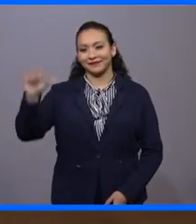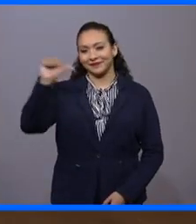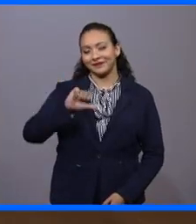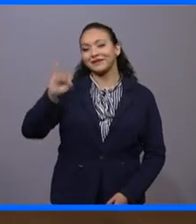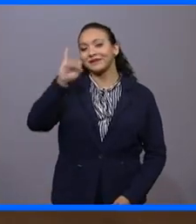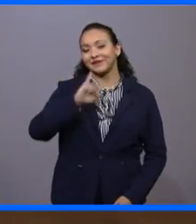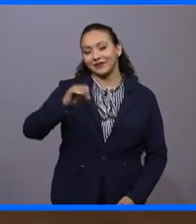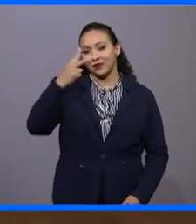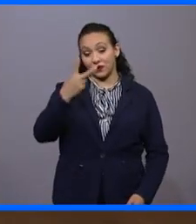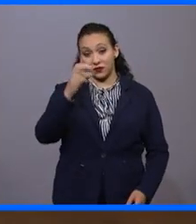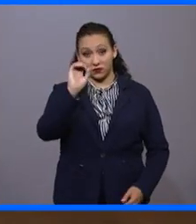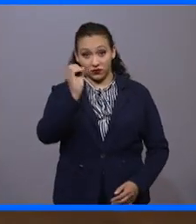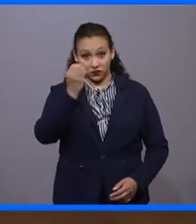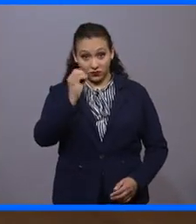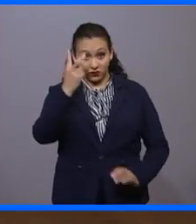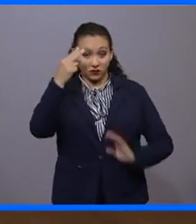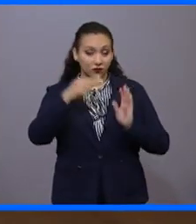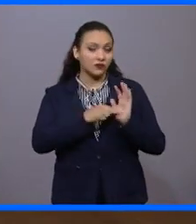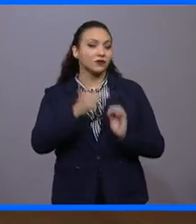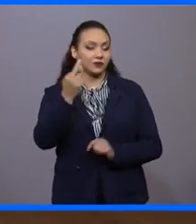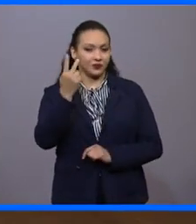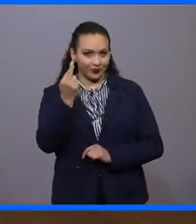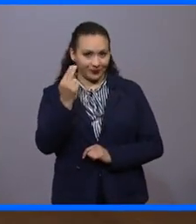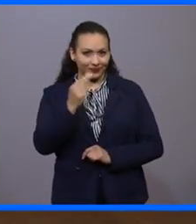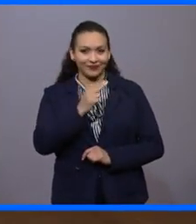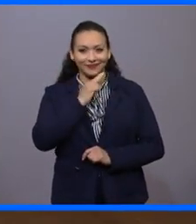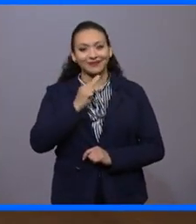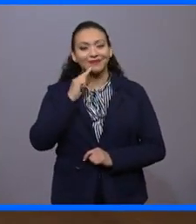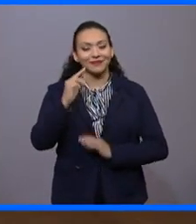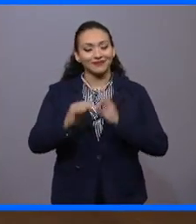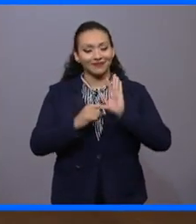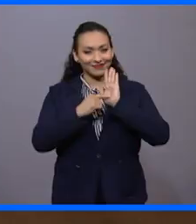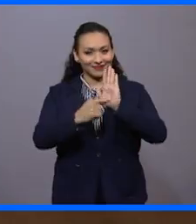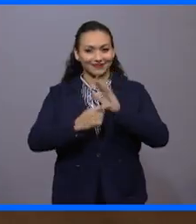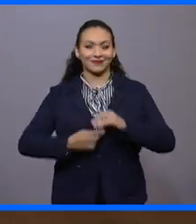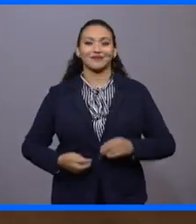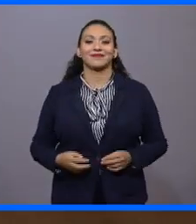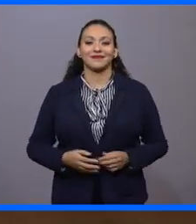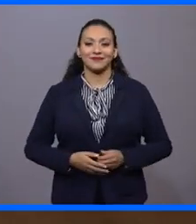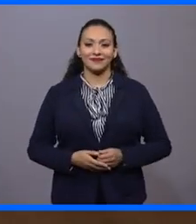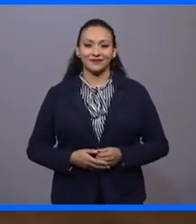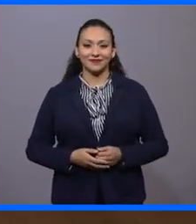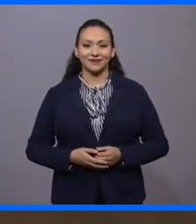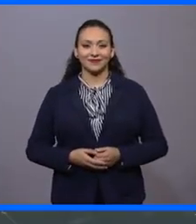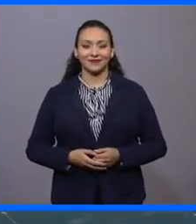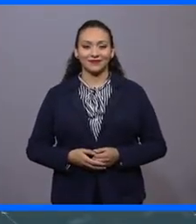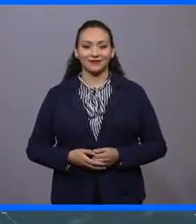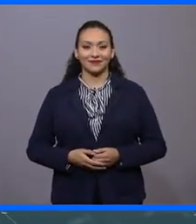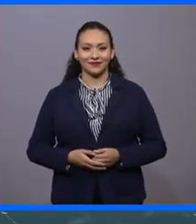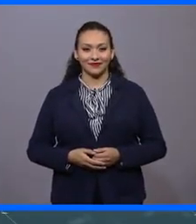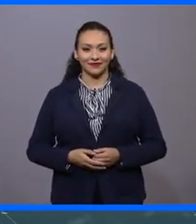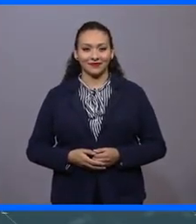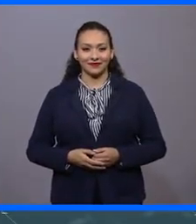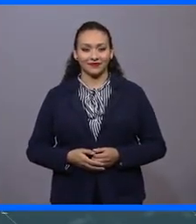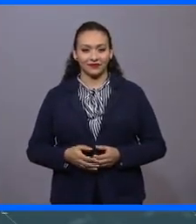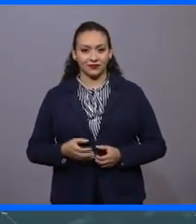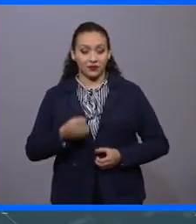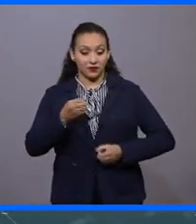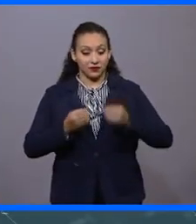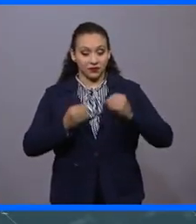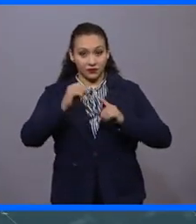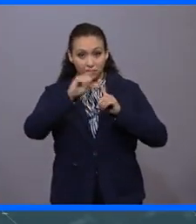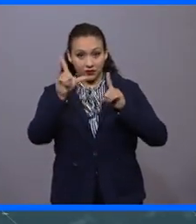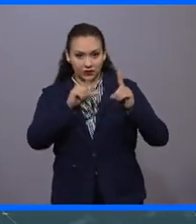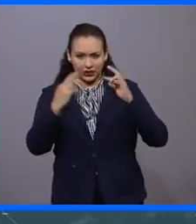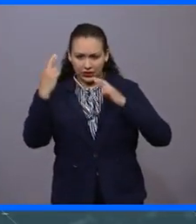Hoy es jueves 2 de octubre de 2025 y estas son las noticias. La Corte conocerá